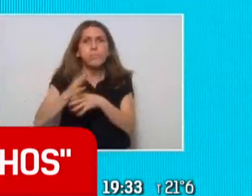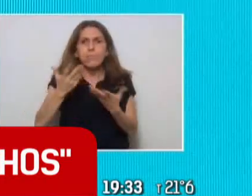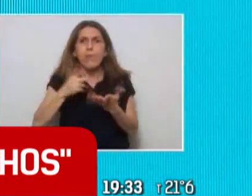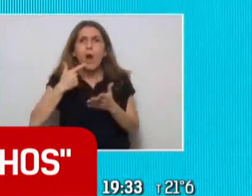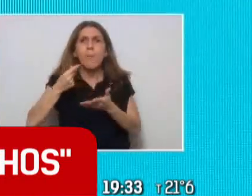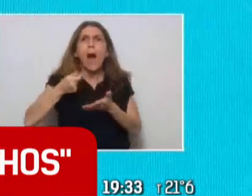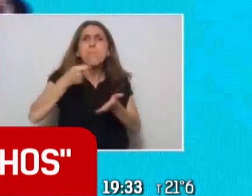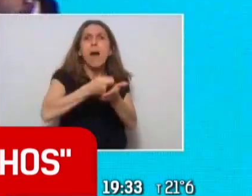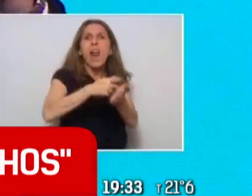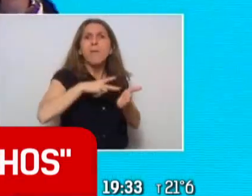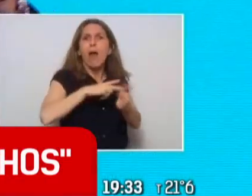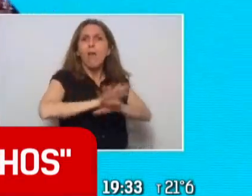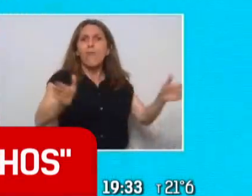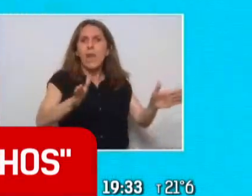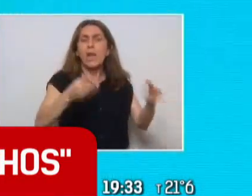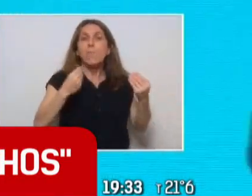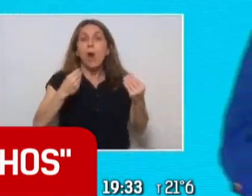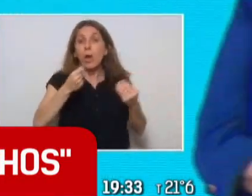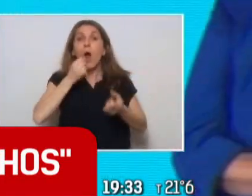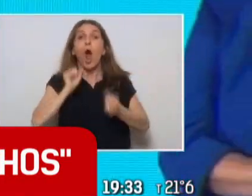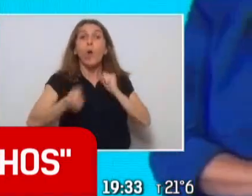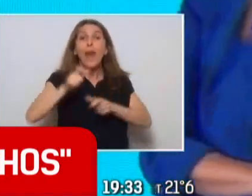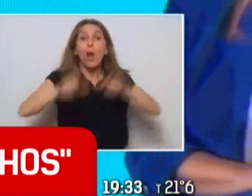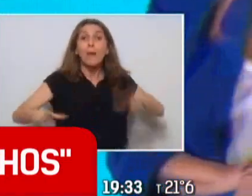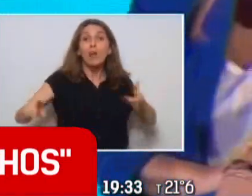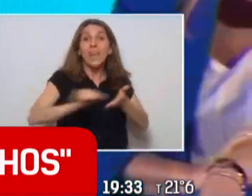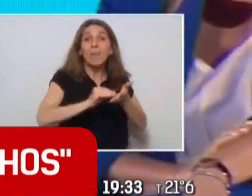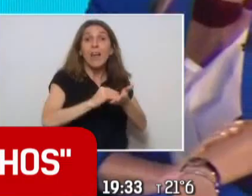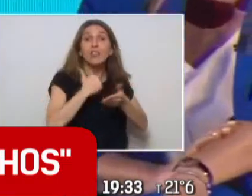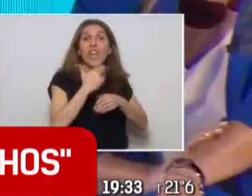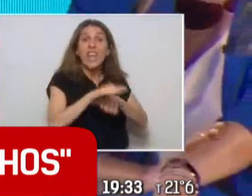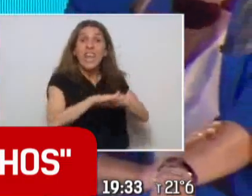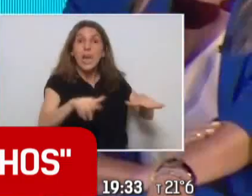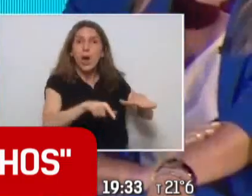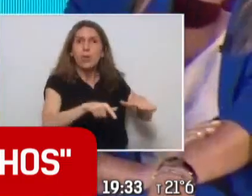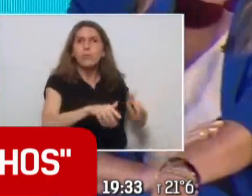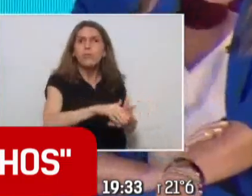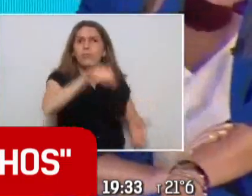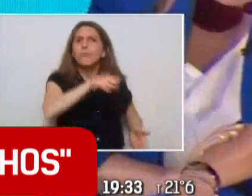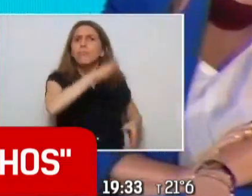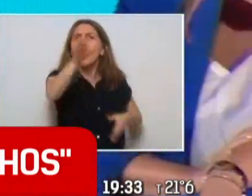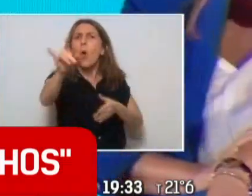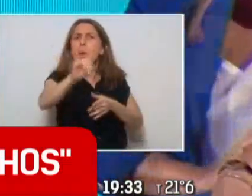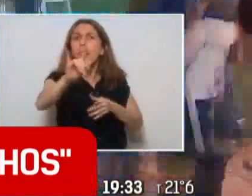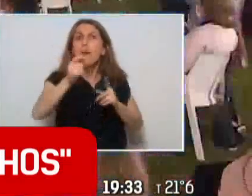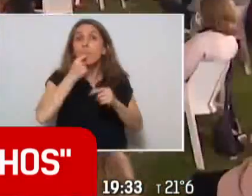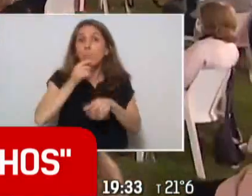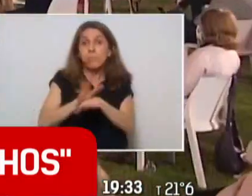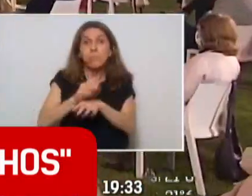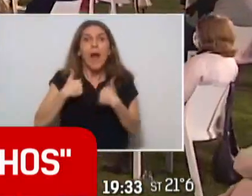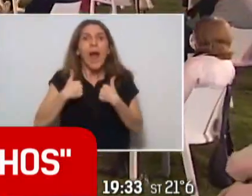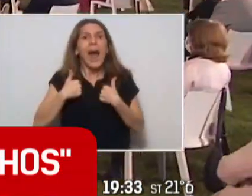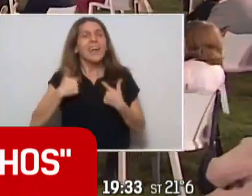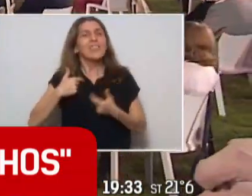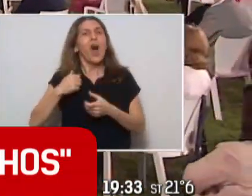fue posible que los hijos de los obreros llegaran a la universidad y el sueño de mi hijo el doctor fue